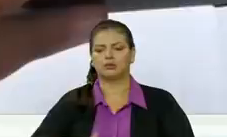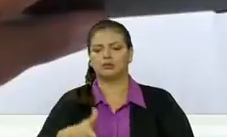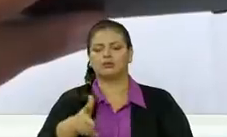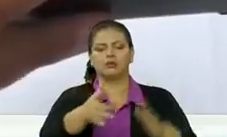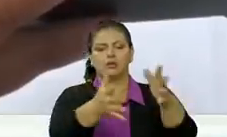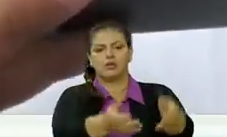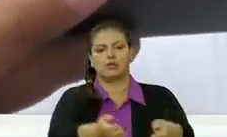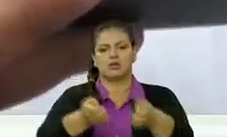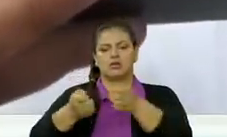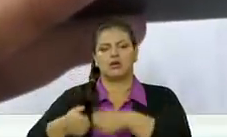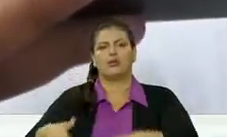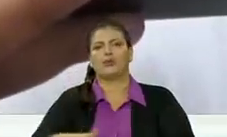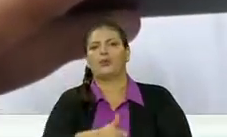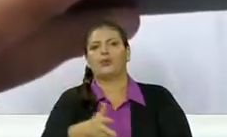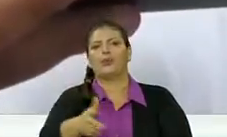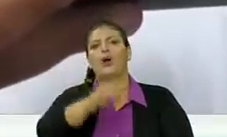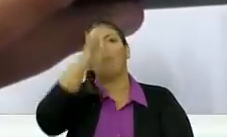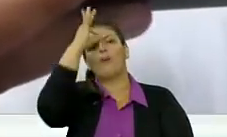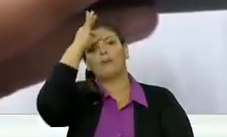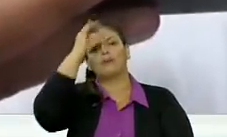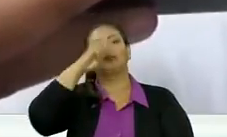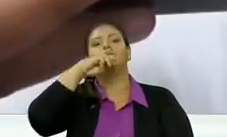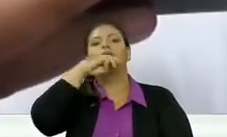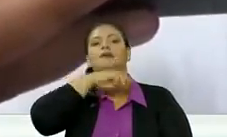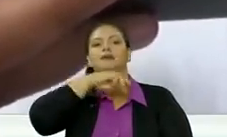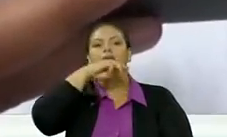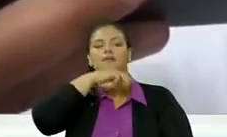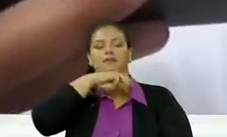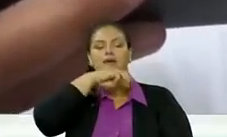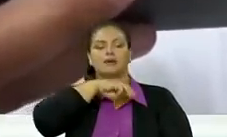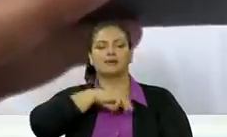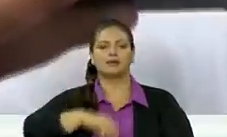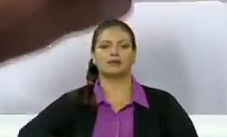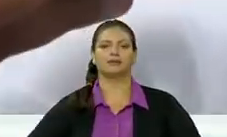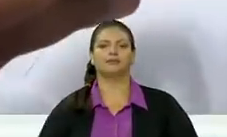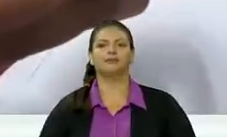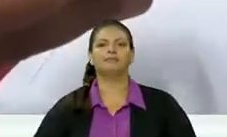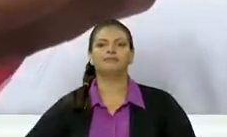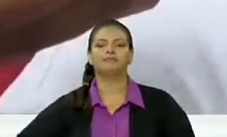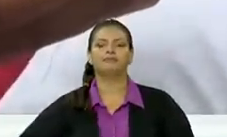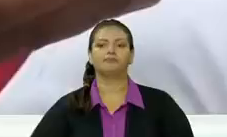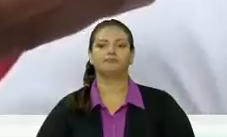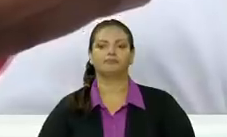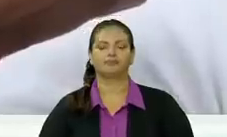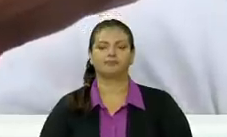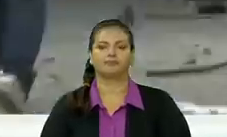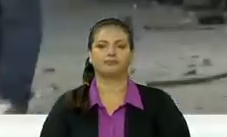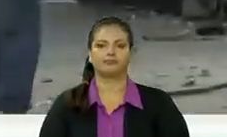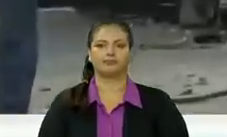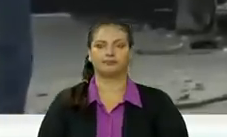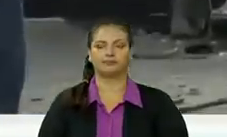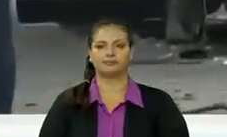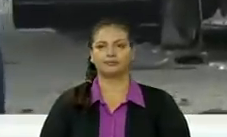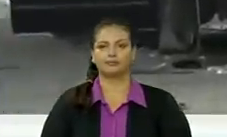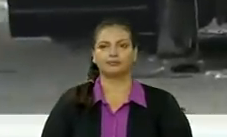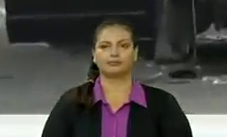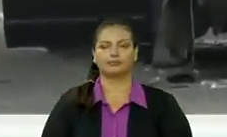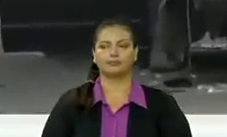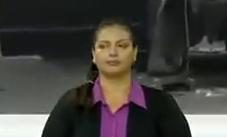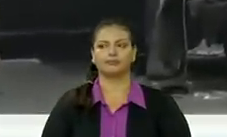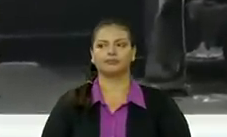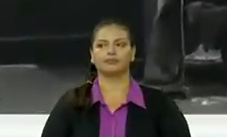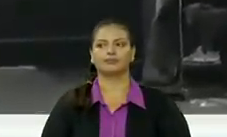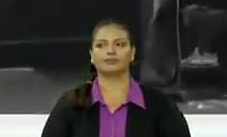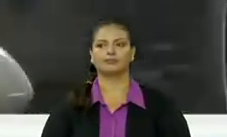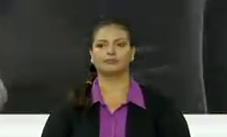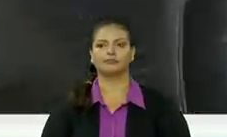trasladado por una de nuestras ambulancias a una de las casas asistenciales de la ciudad de Manta. Quienes circulan por el paso